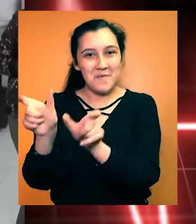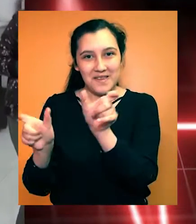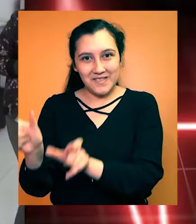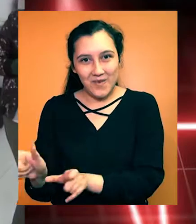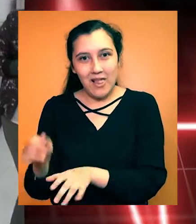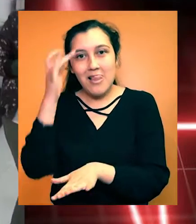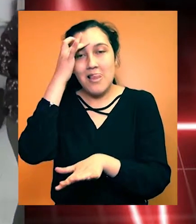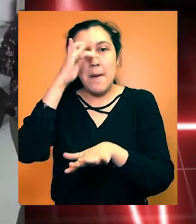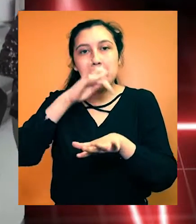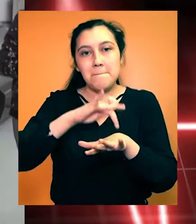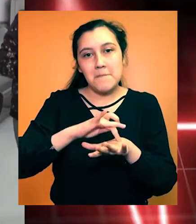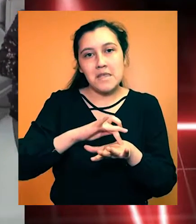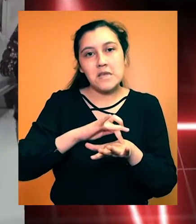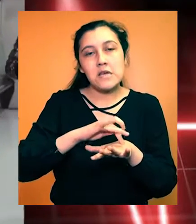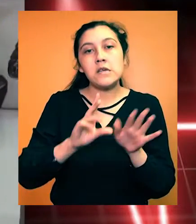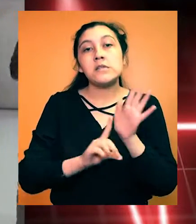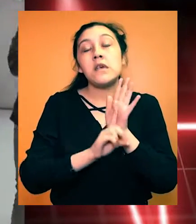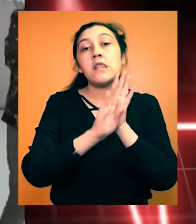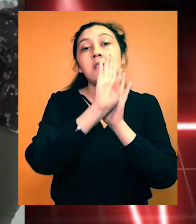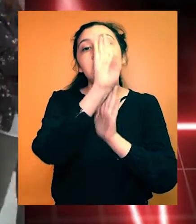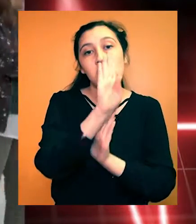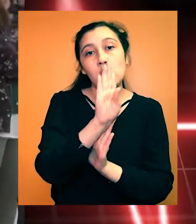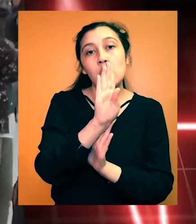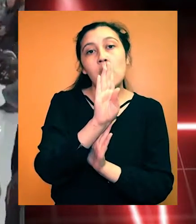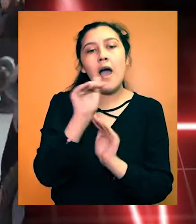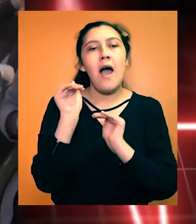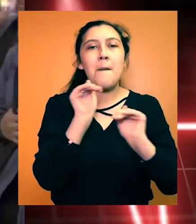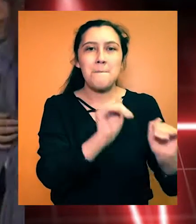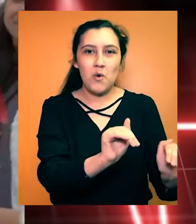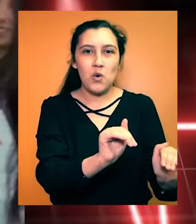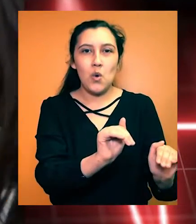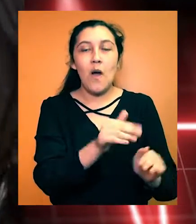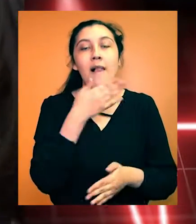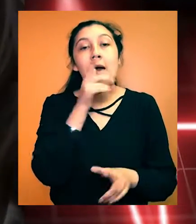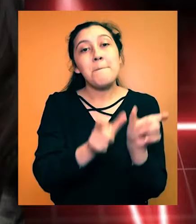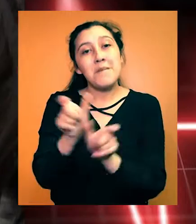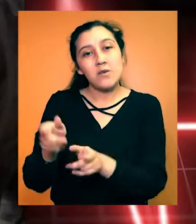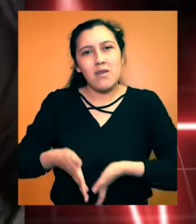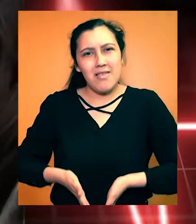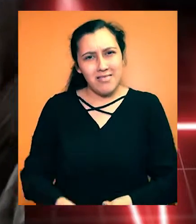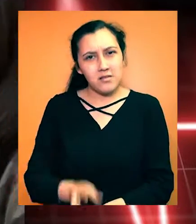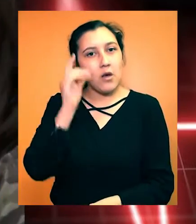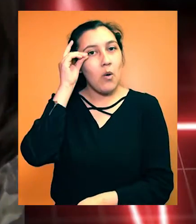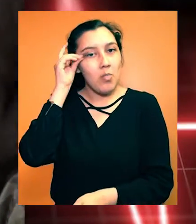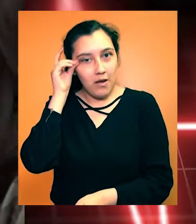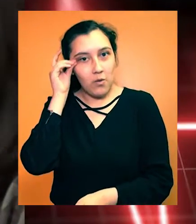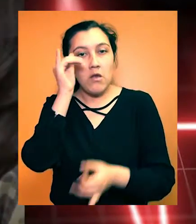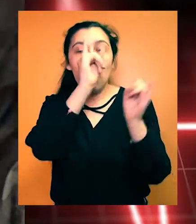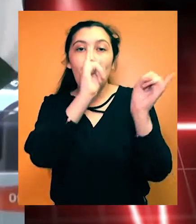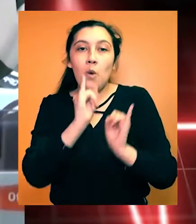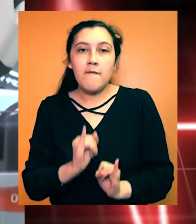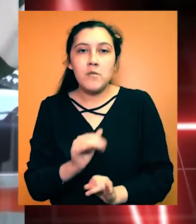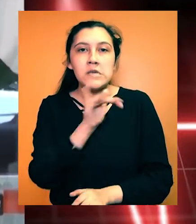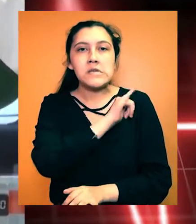vista médico se desarrolla todo un protocolo y procedimiento de atención y apoyo a quienes nacen con el síndrome. Lo anterior como una forma de asegurar que no tengan